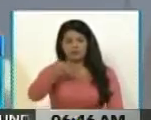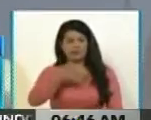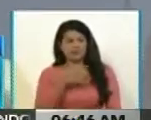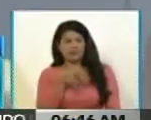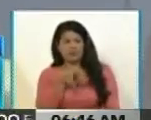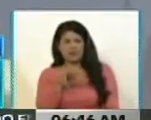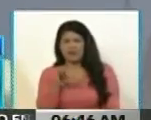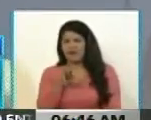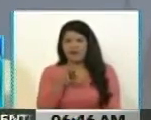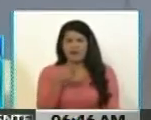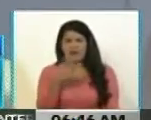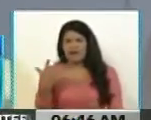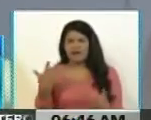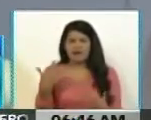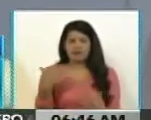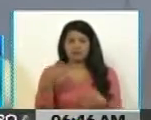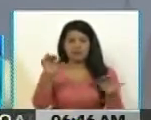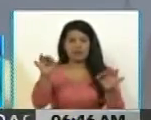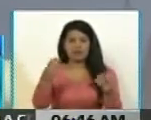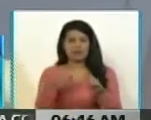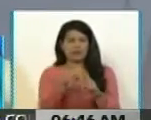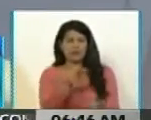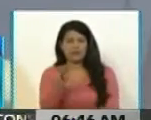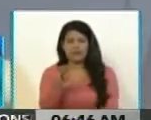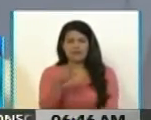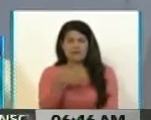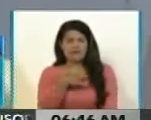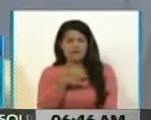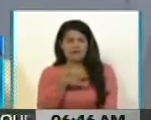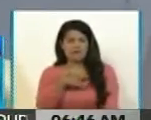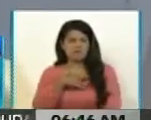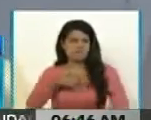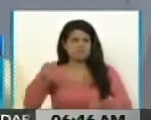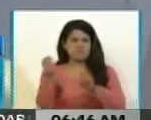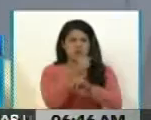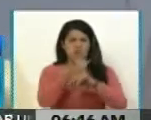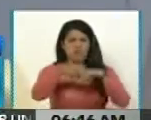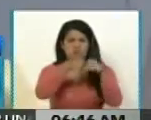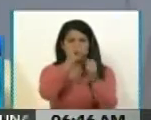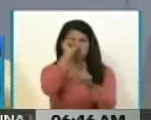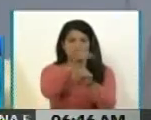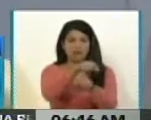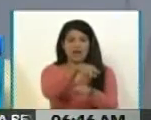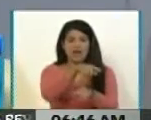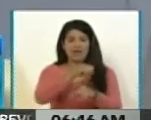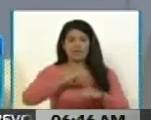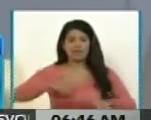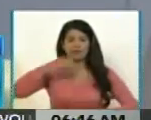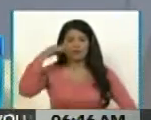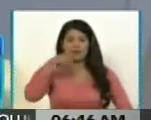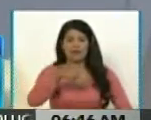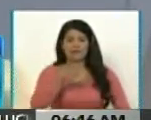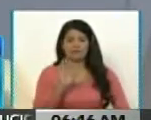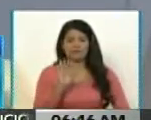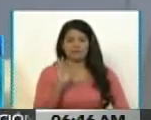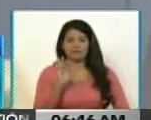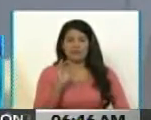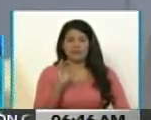allí. Sintió que el drama que habían vivido, que además había sido silenciado de una